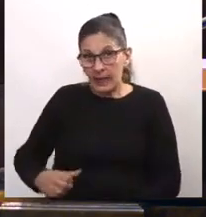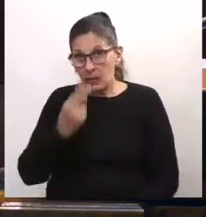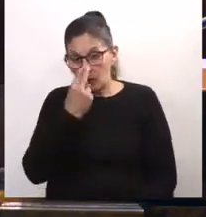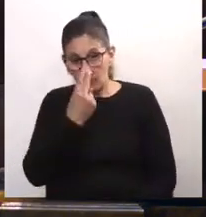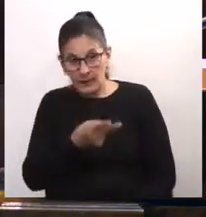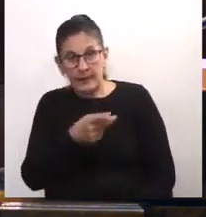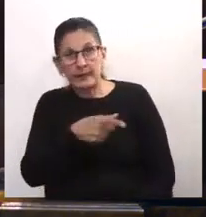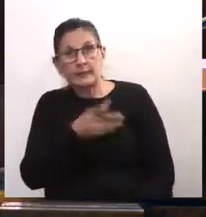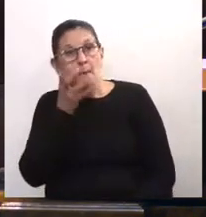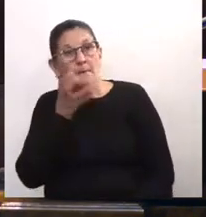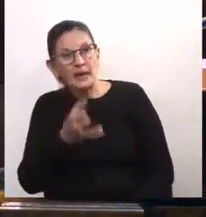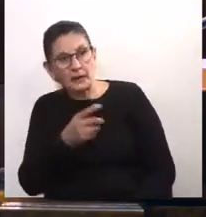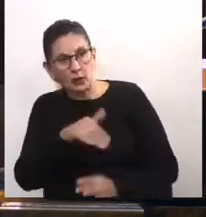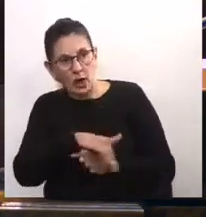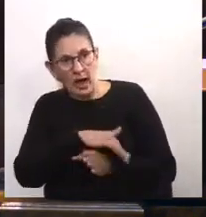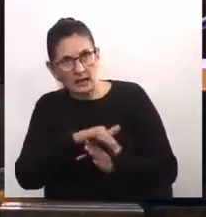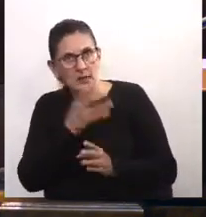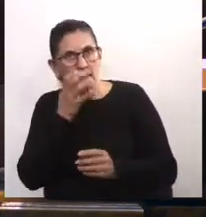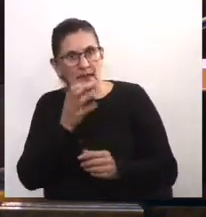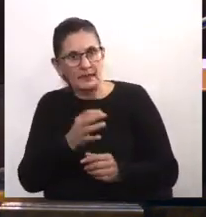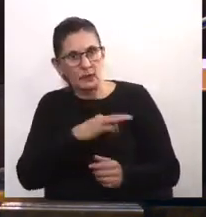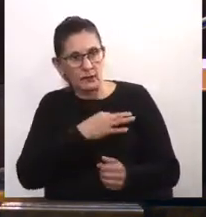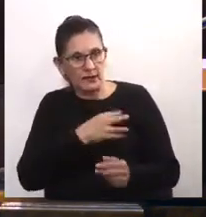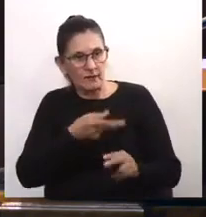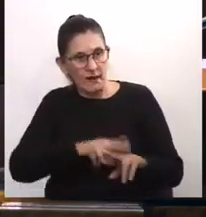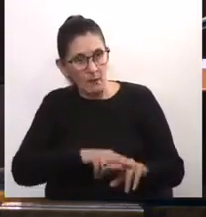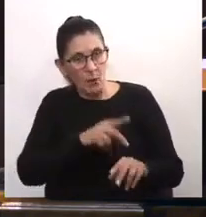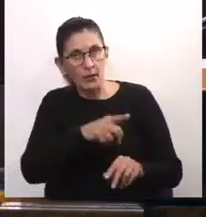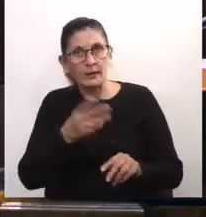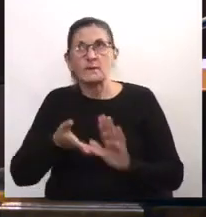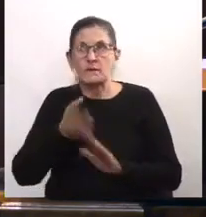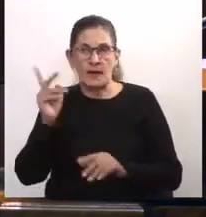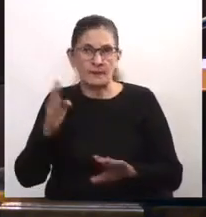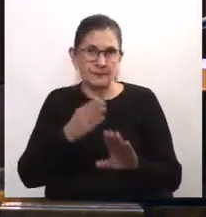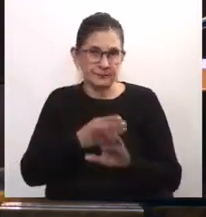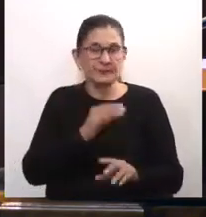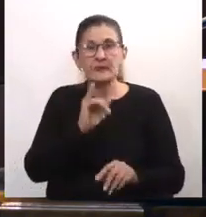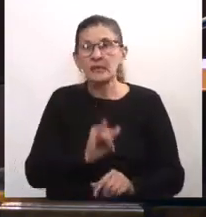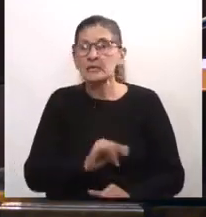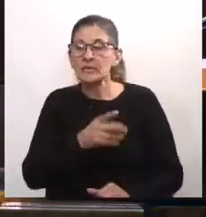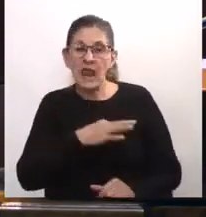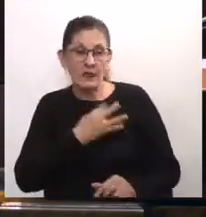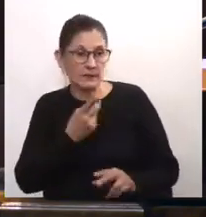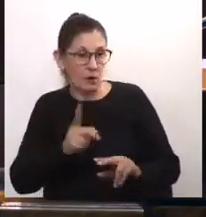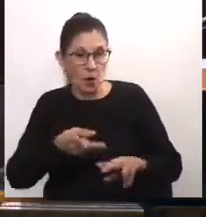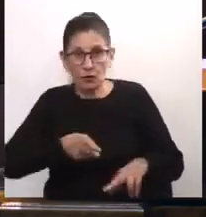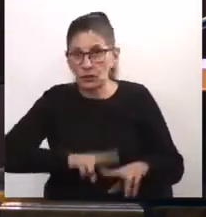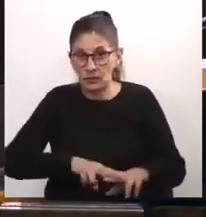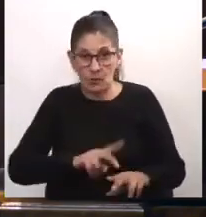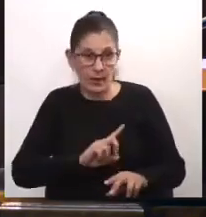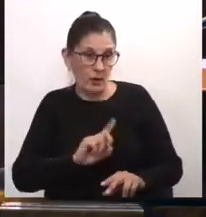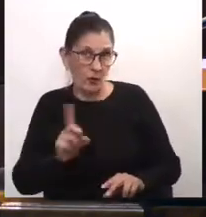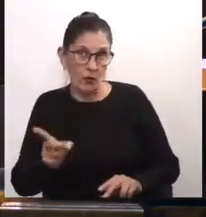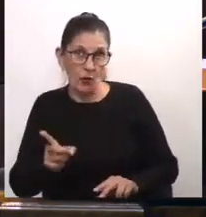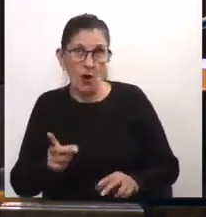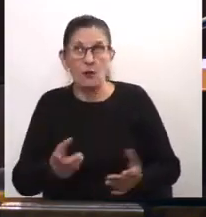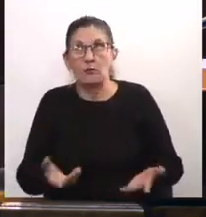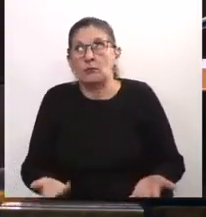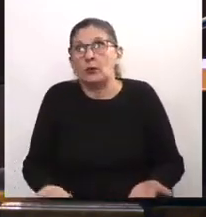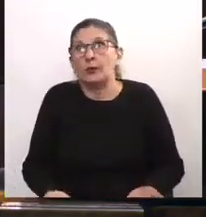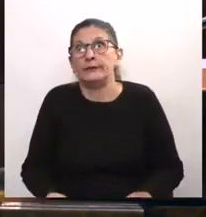persona está en riesgo de su vida, de perder la vida, lo va a socorrer. Si no hubiera perdido la vida, bueno, es una discusión que no